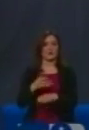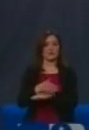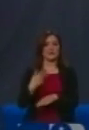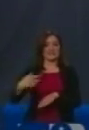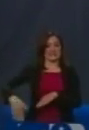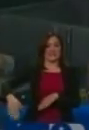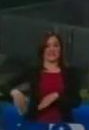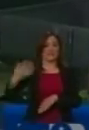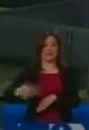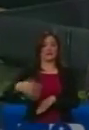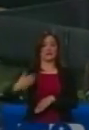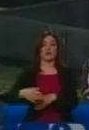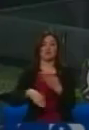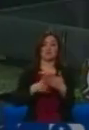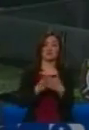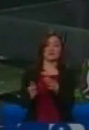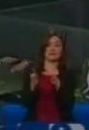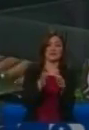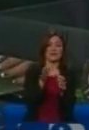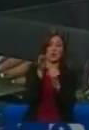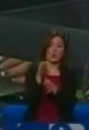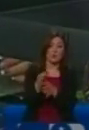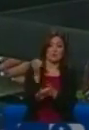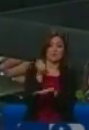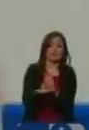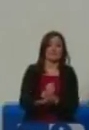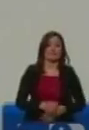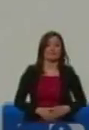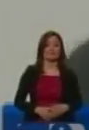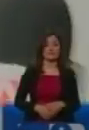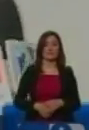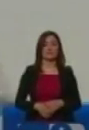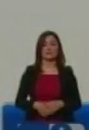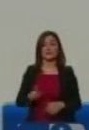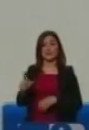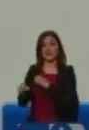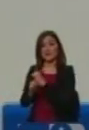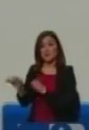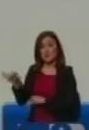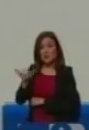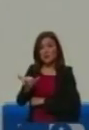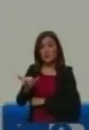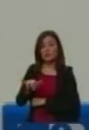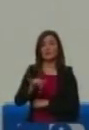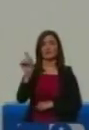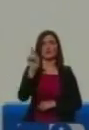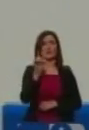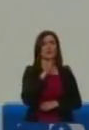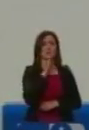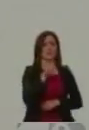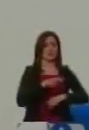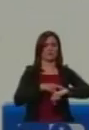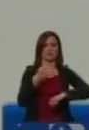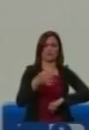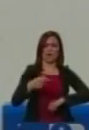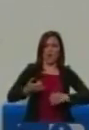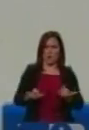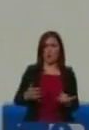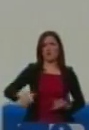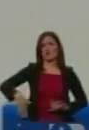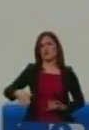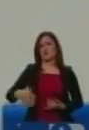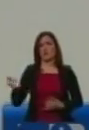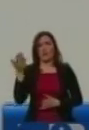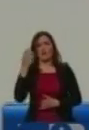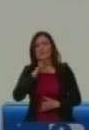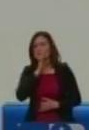calendarización 2016 intentan cumplir con esta obligación. ¿Y el año que viene va a ser a tiempo? No, generalmente lo he hecho a tiempo. Yo reconozco que en esta ocasión lo